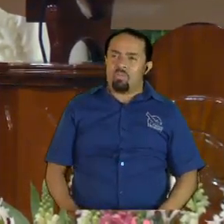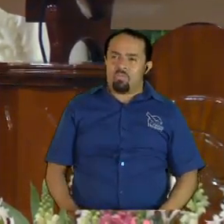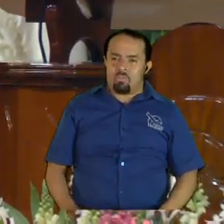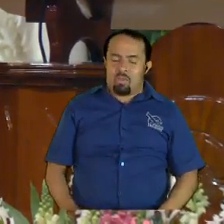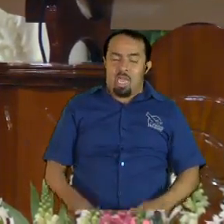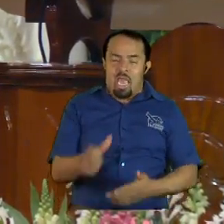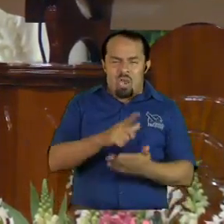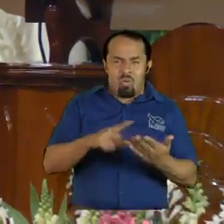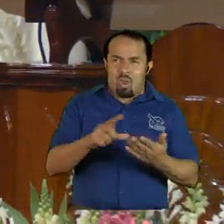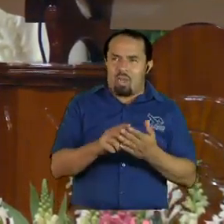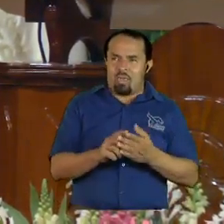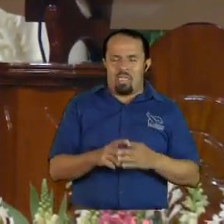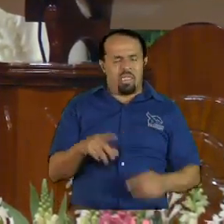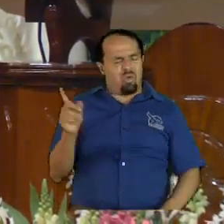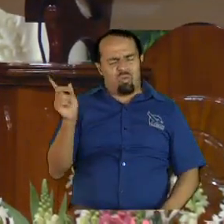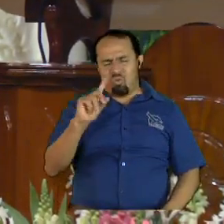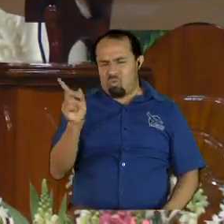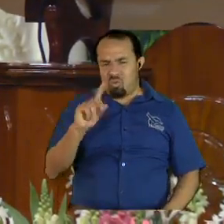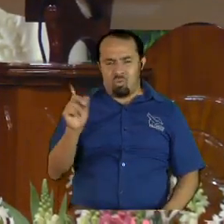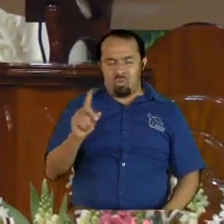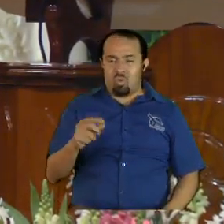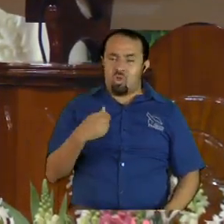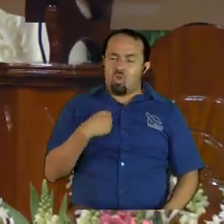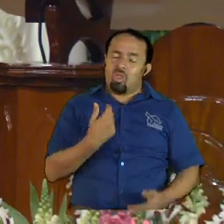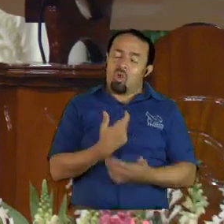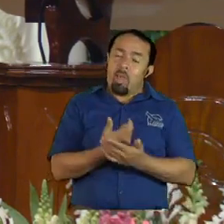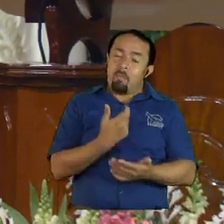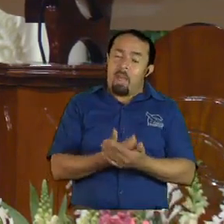el lugar, y le dijo, no, si es que yo